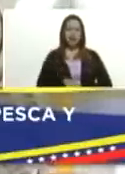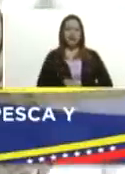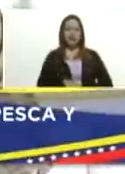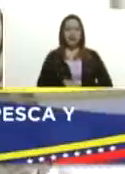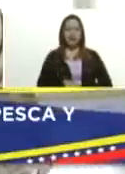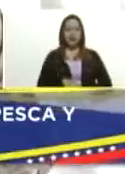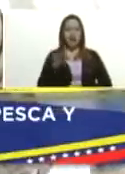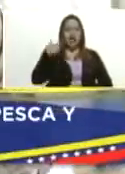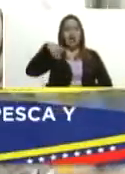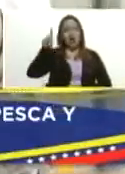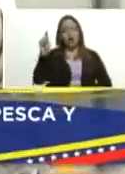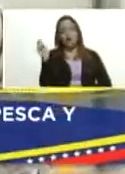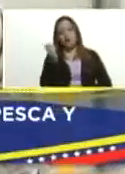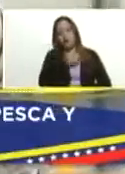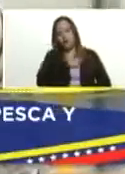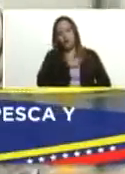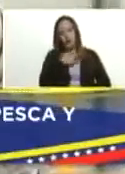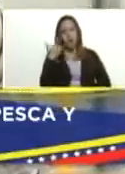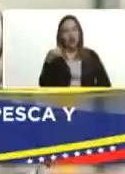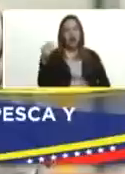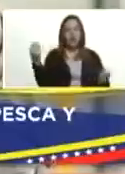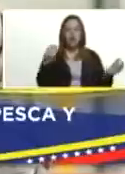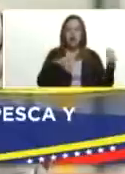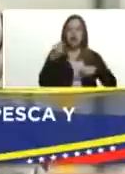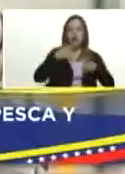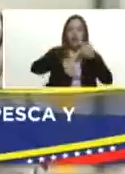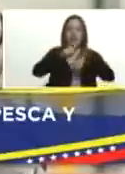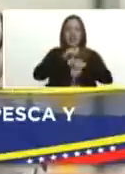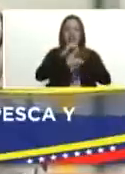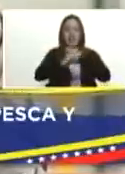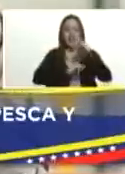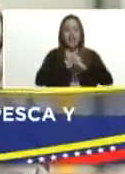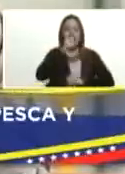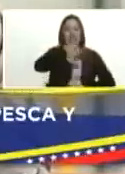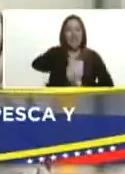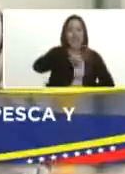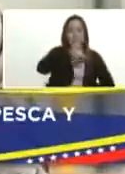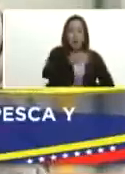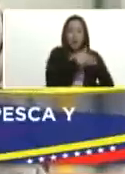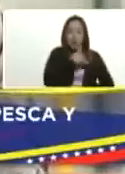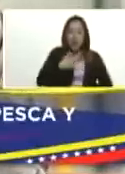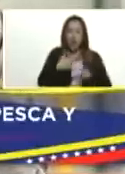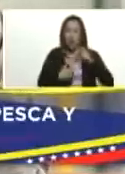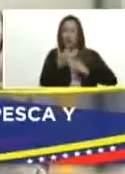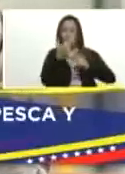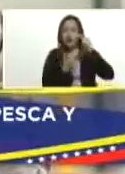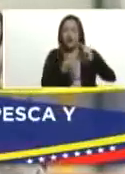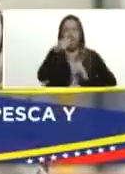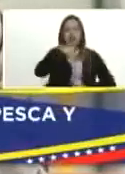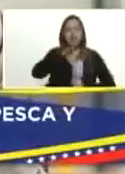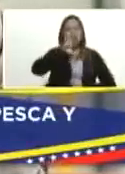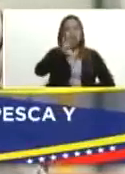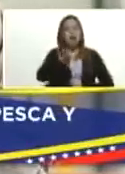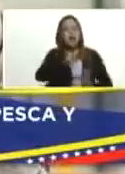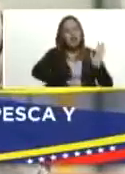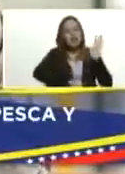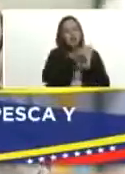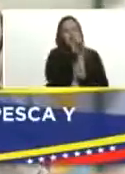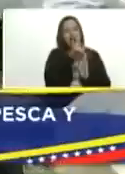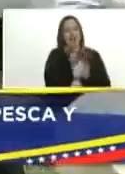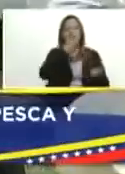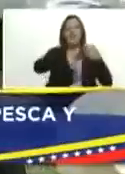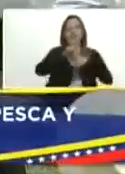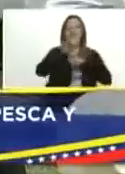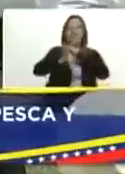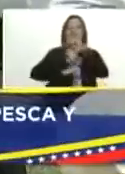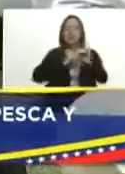Naguará se ha diversificado. Este es el país que yo quiero construir. el país que produce, el país que exporta,